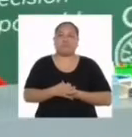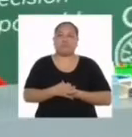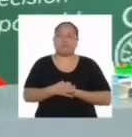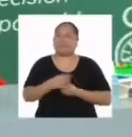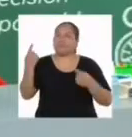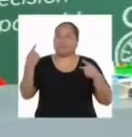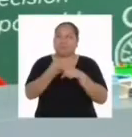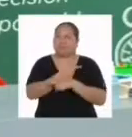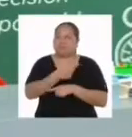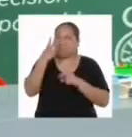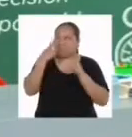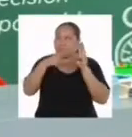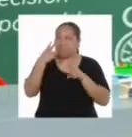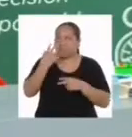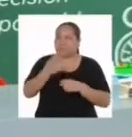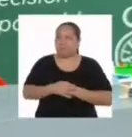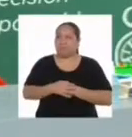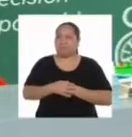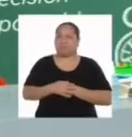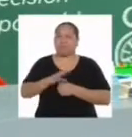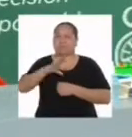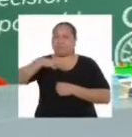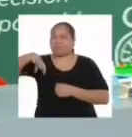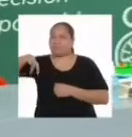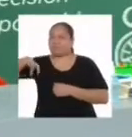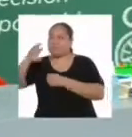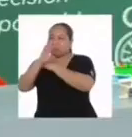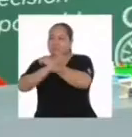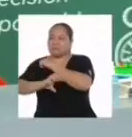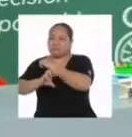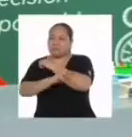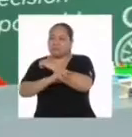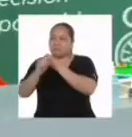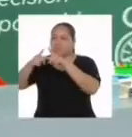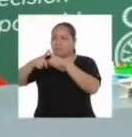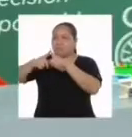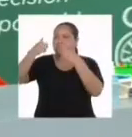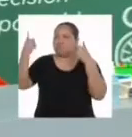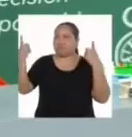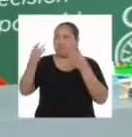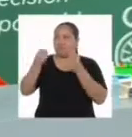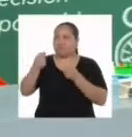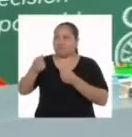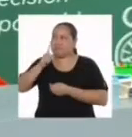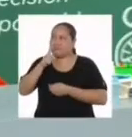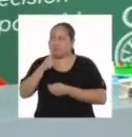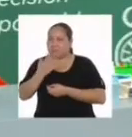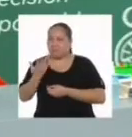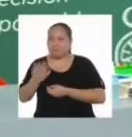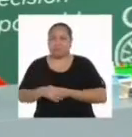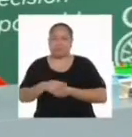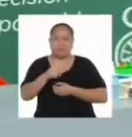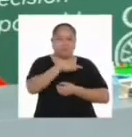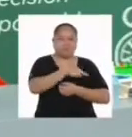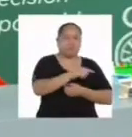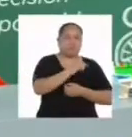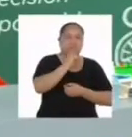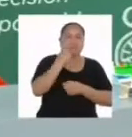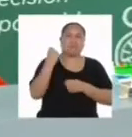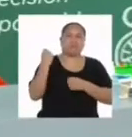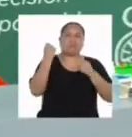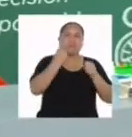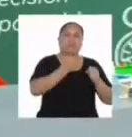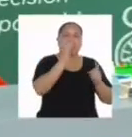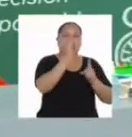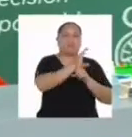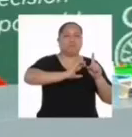Es muy contradictorio lo que vemos, ¿verdad? Por un lado, somos un país con gran riqueza hídrica. Pero por el otro lado, aún debemos